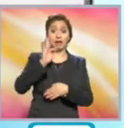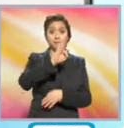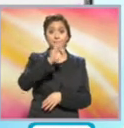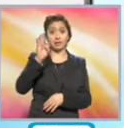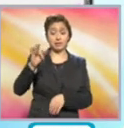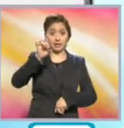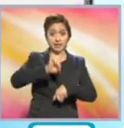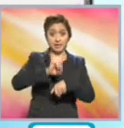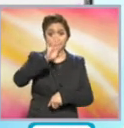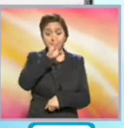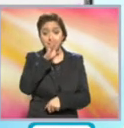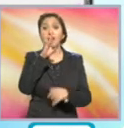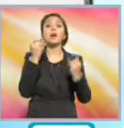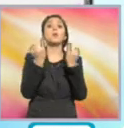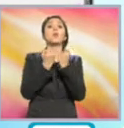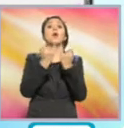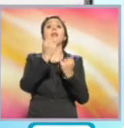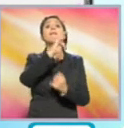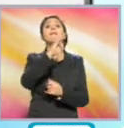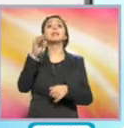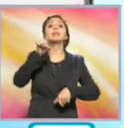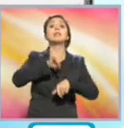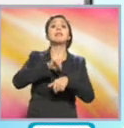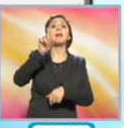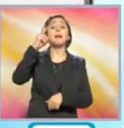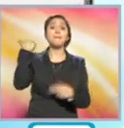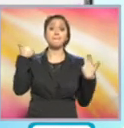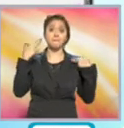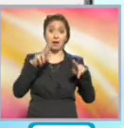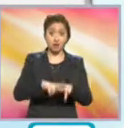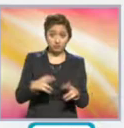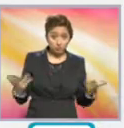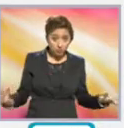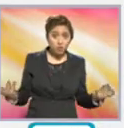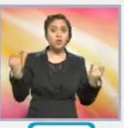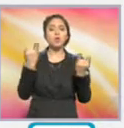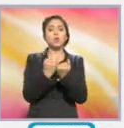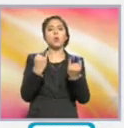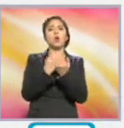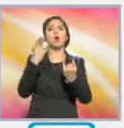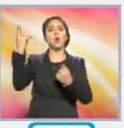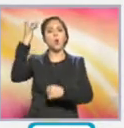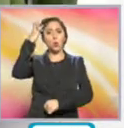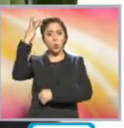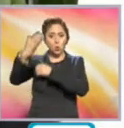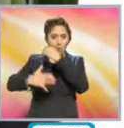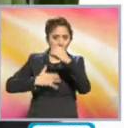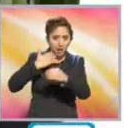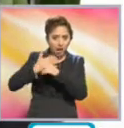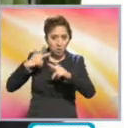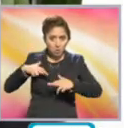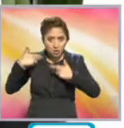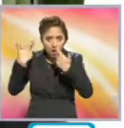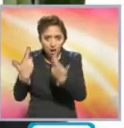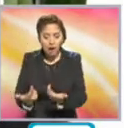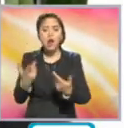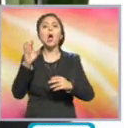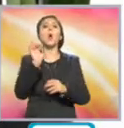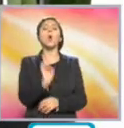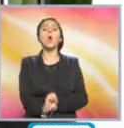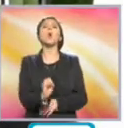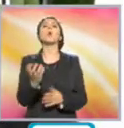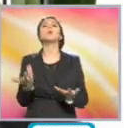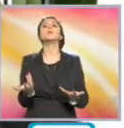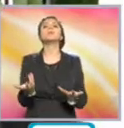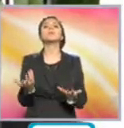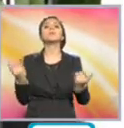el Día del Maestro y después también entre las amistades, pues para un cumpleaños o hacer también alianzas